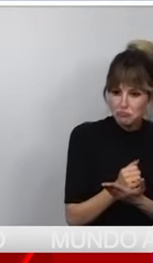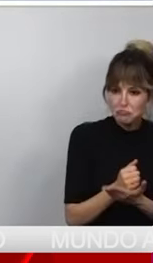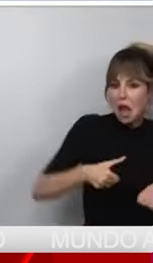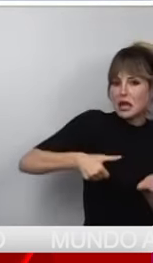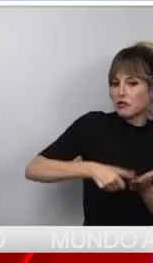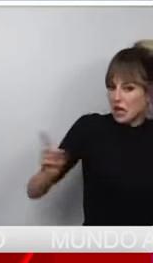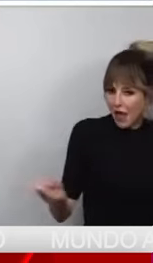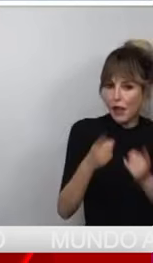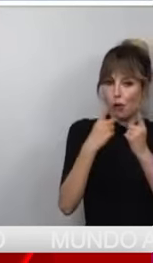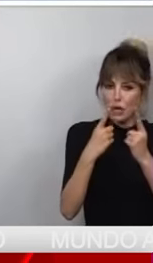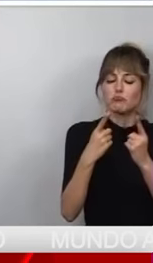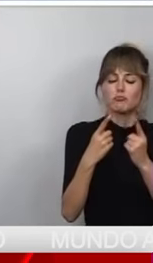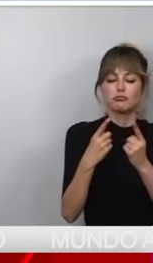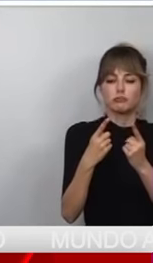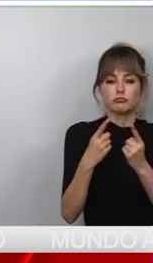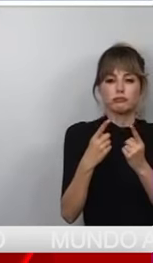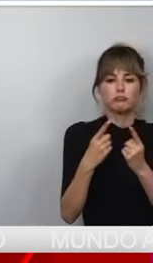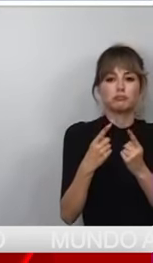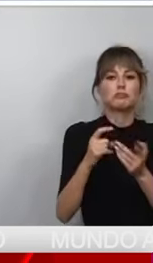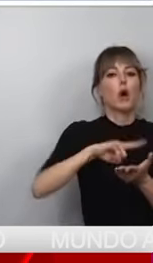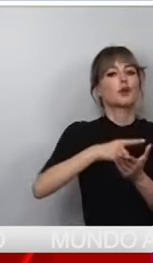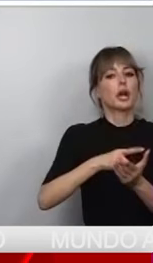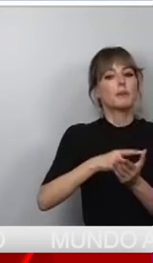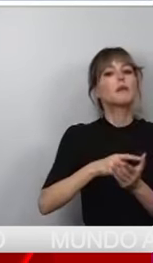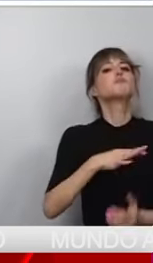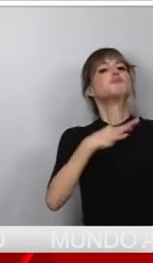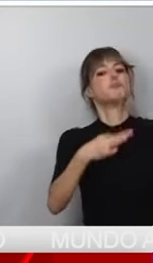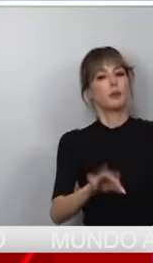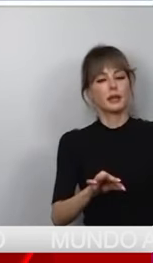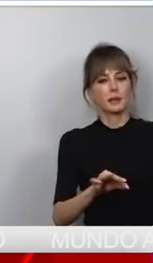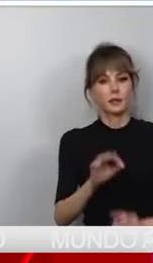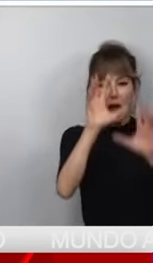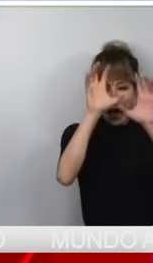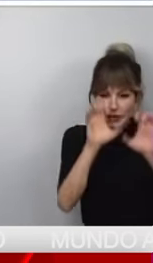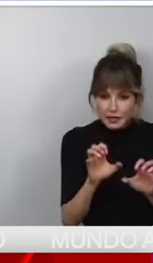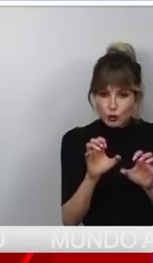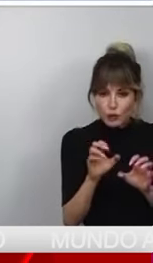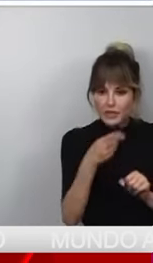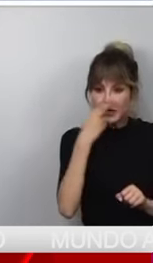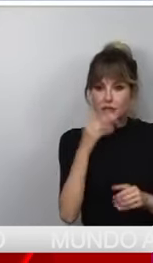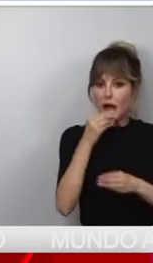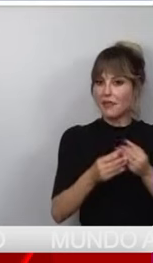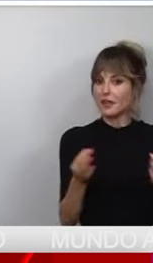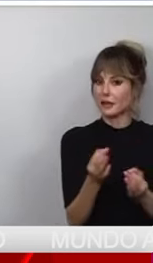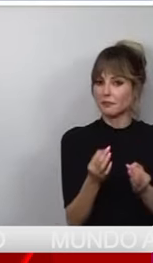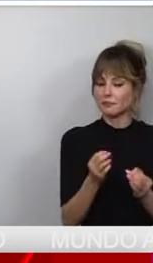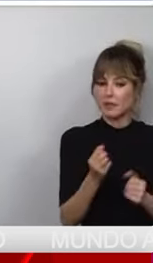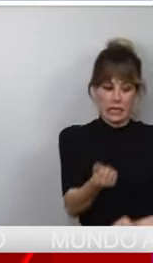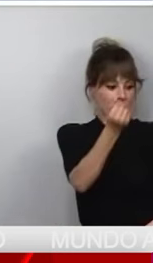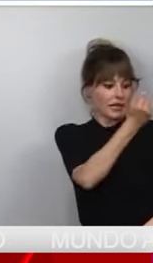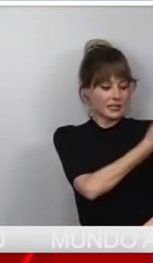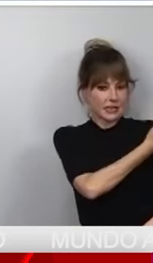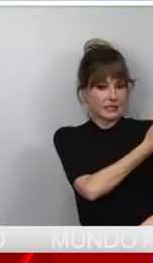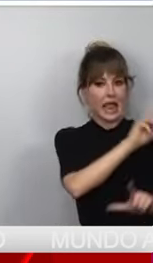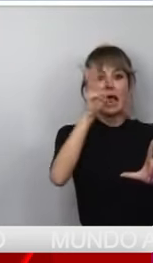nacionalidad, podrán optar a este programa. Para acceder a los descuentos, los interesados tendrán que registrarse e identificarse en